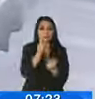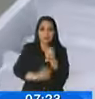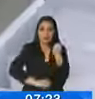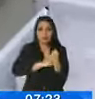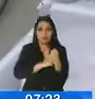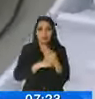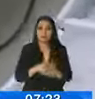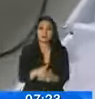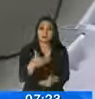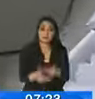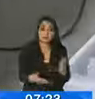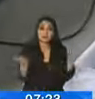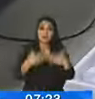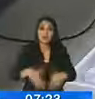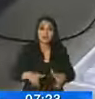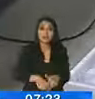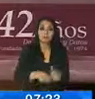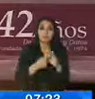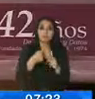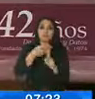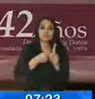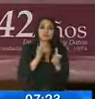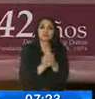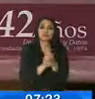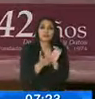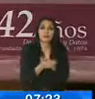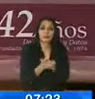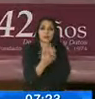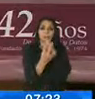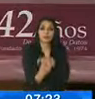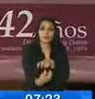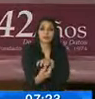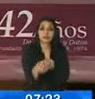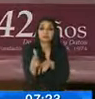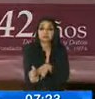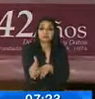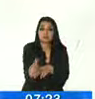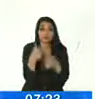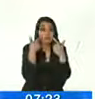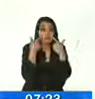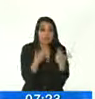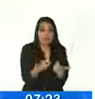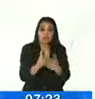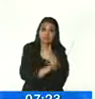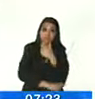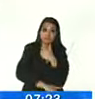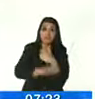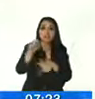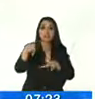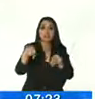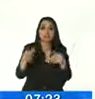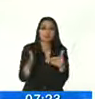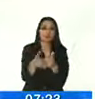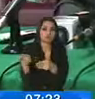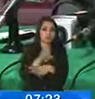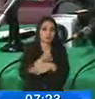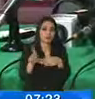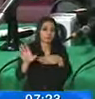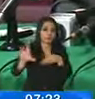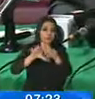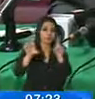tendrá su punto culminante a inicios de noviembre con la audiencia en la que se conocerá si la fiscalía presenta cargos en contra del director de la